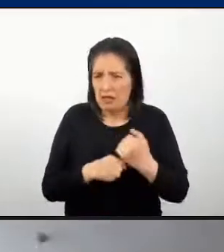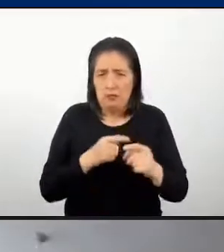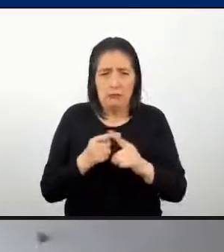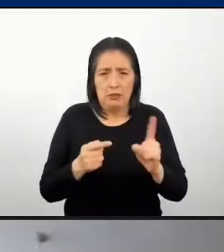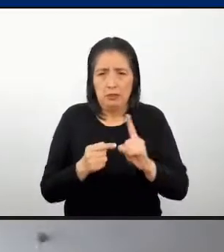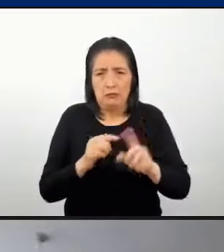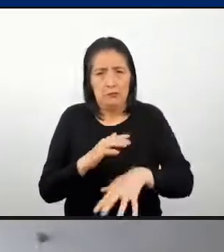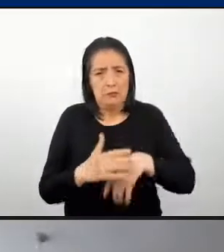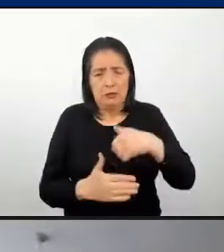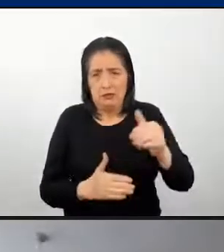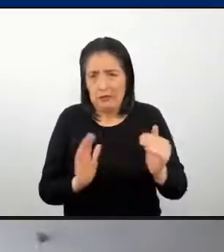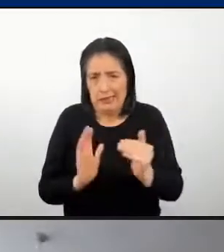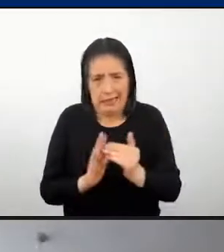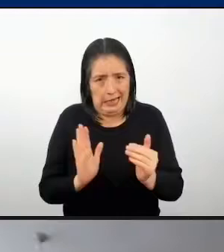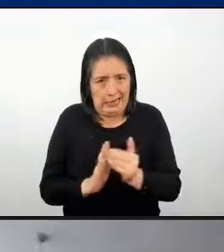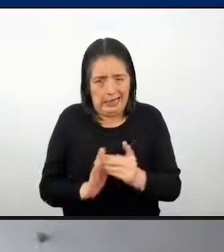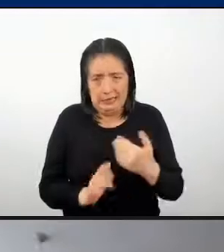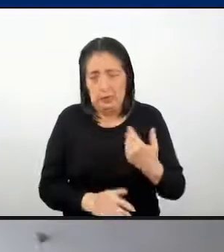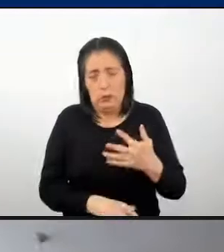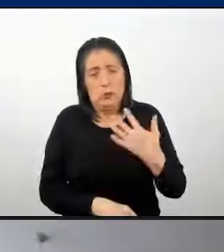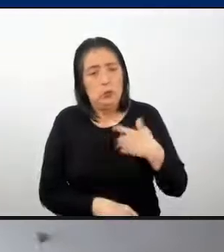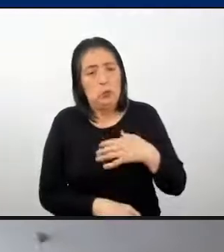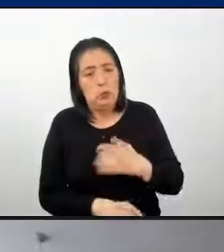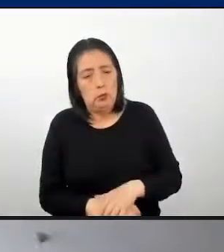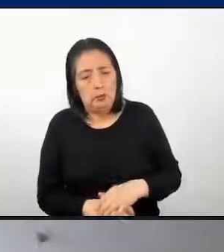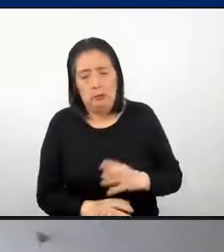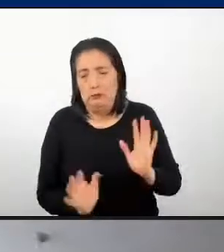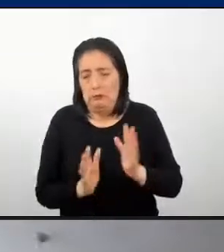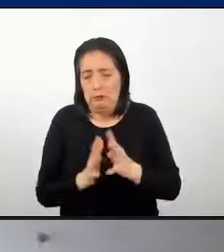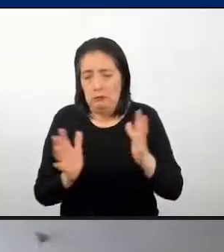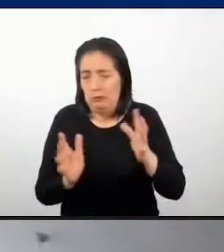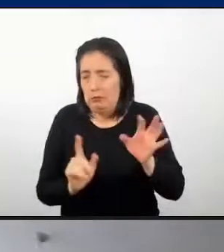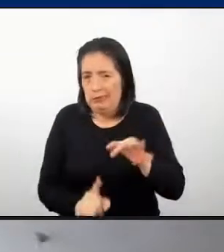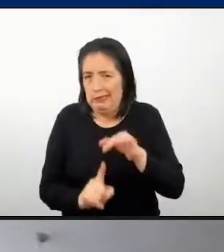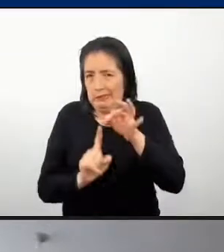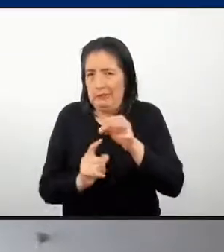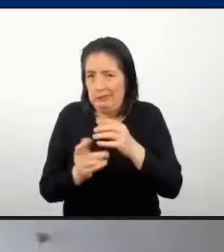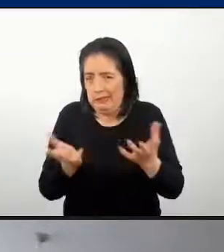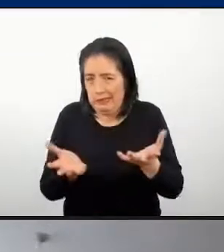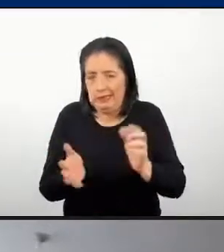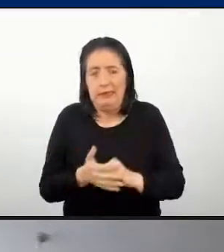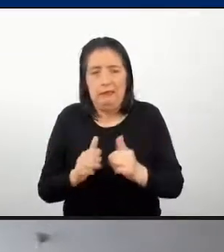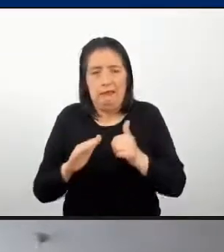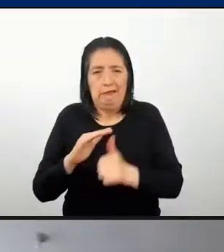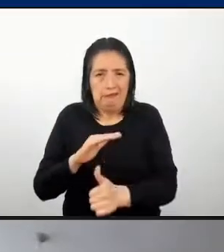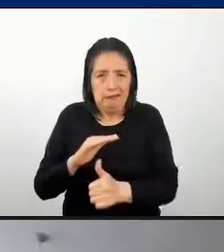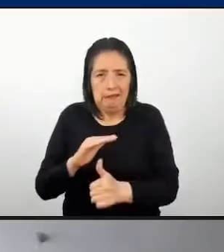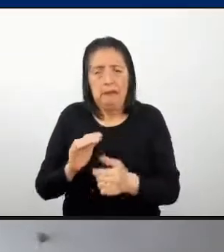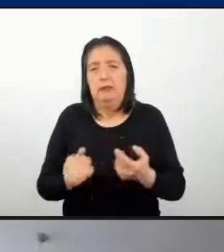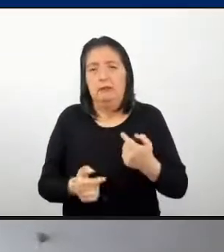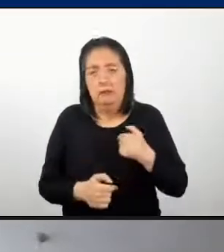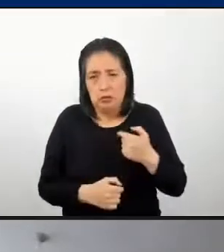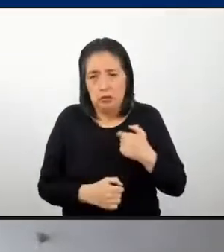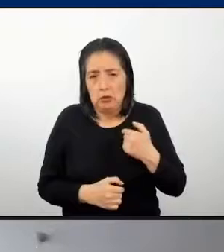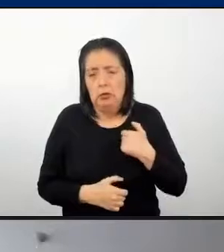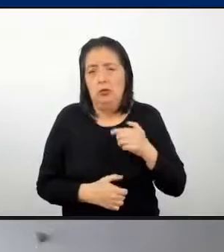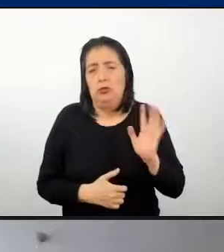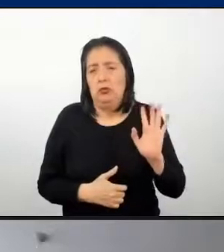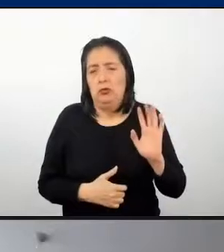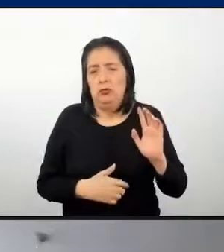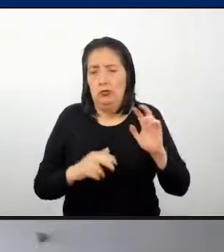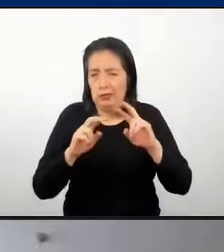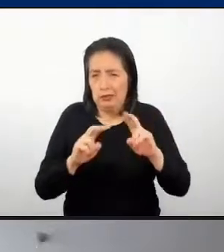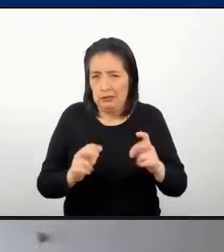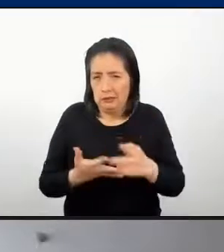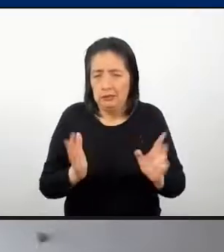nuestras casas, en una condición muy particular, que es más o menos como yo la he diseñado, es